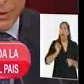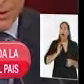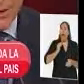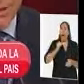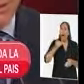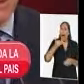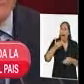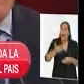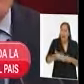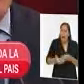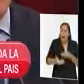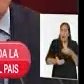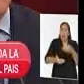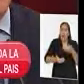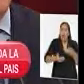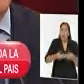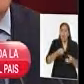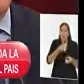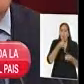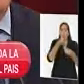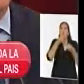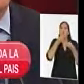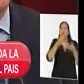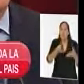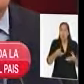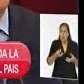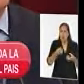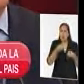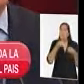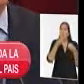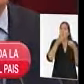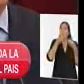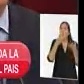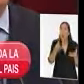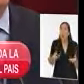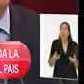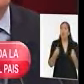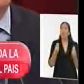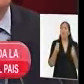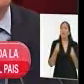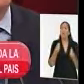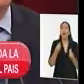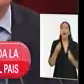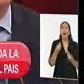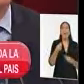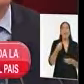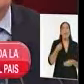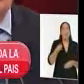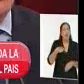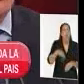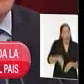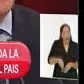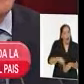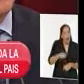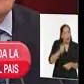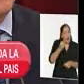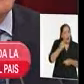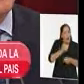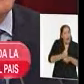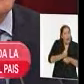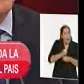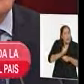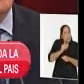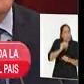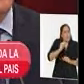antes. De la Rúa. Pero no se fue porque perdió. Pierde nada. Está bien, con otras variables. Pero el único caso de la elección legislativa no